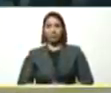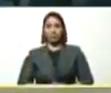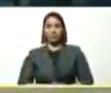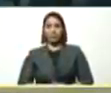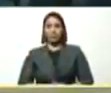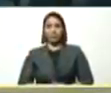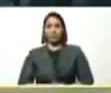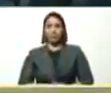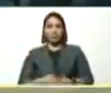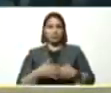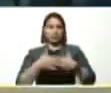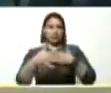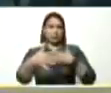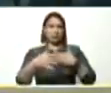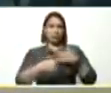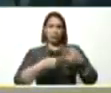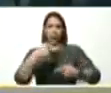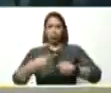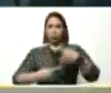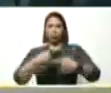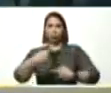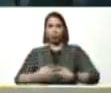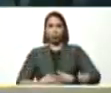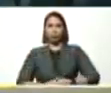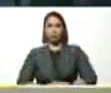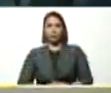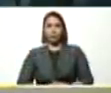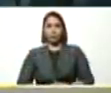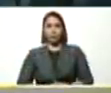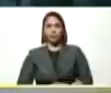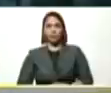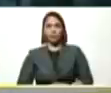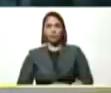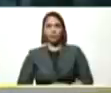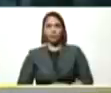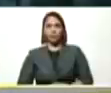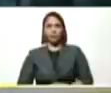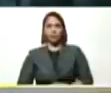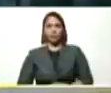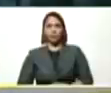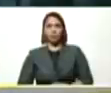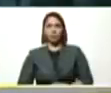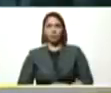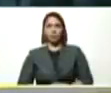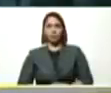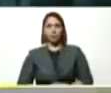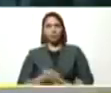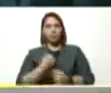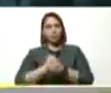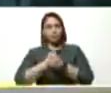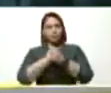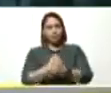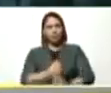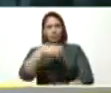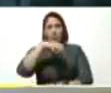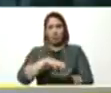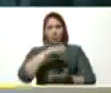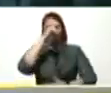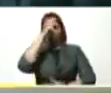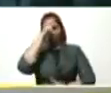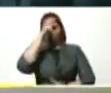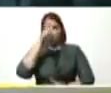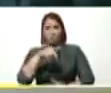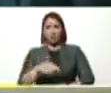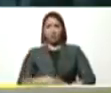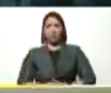Largo, largo. Varias generaciones por allá llegaron. Quiero mucho al estado Falcón y además sé que el